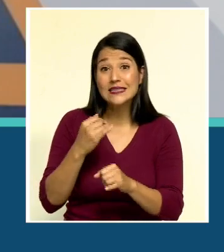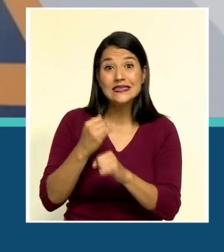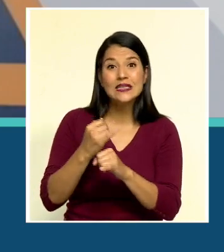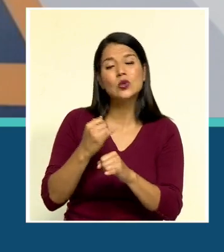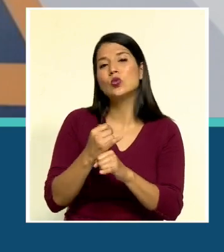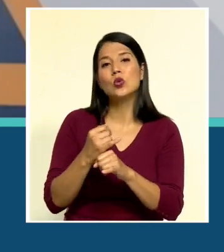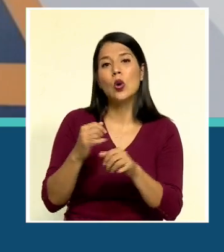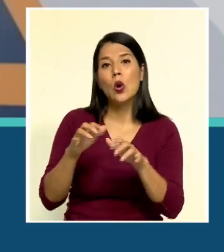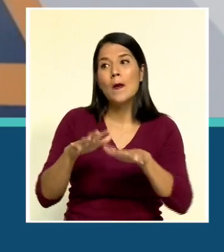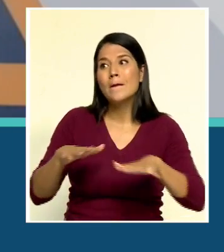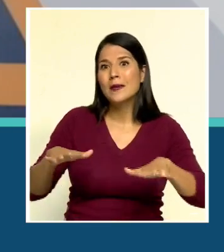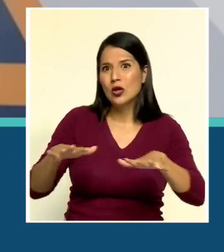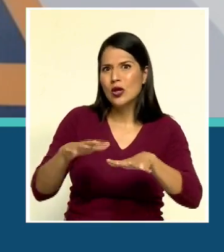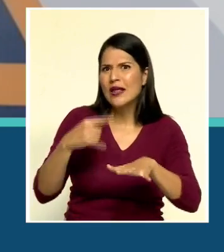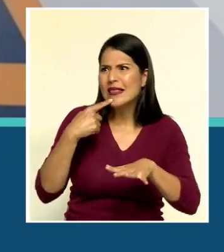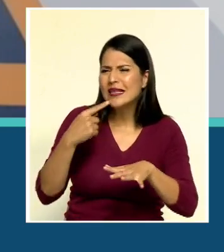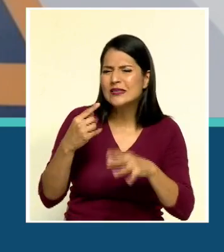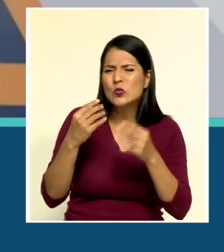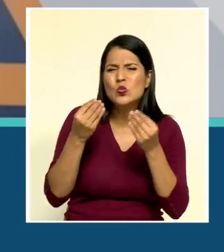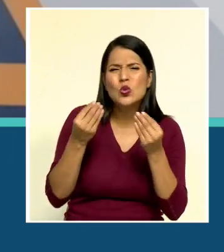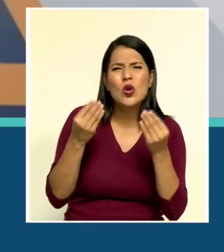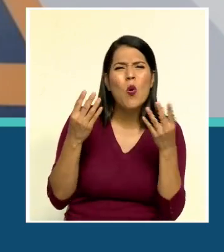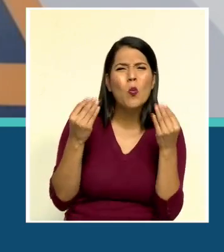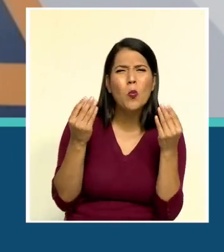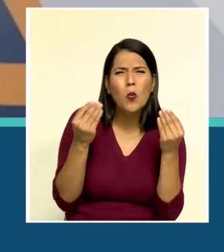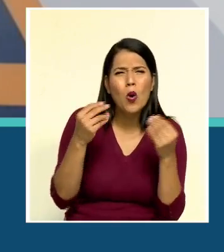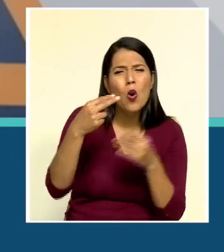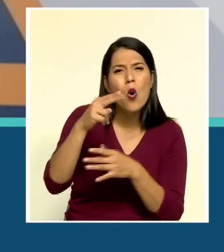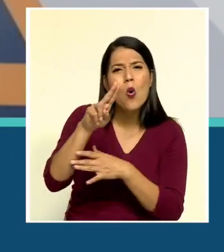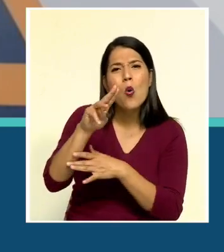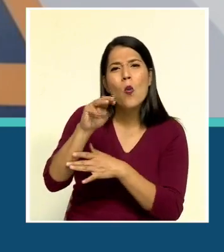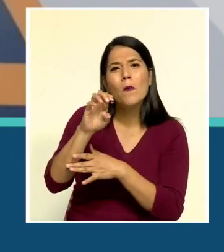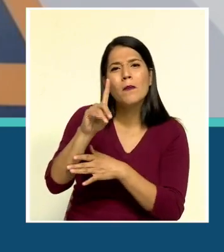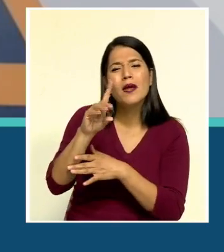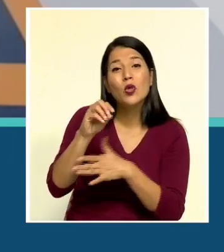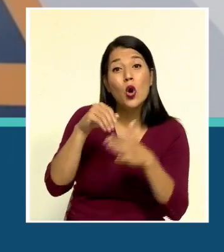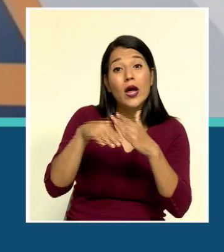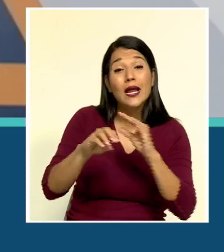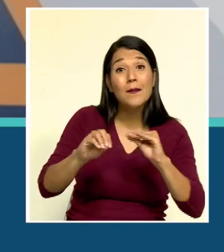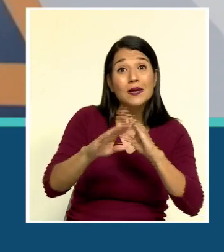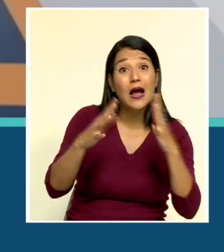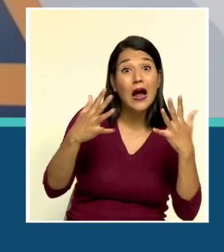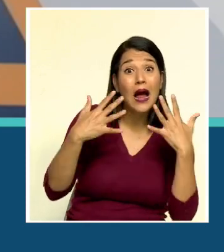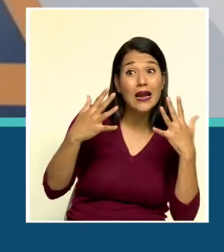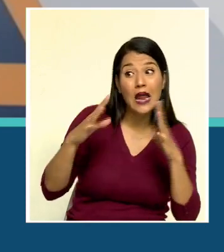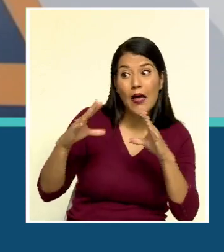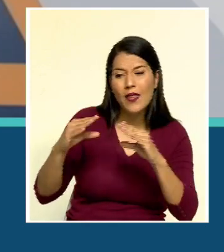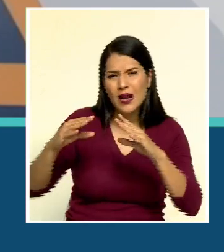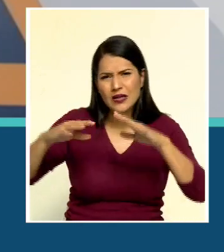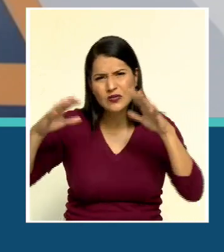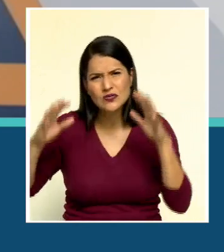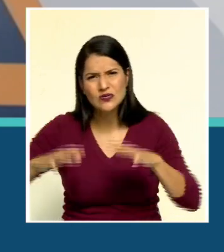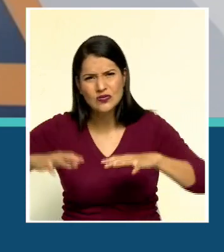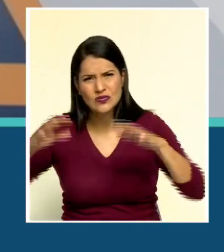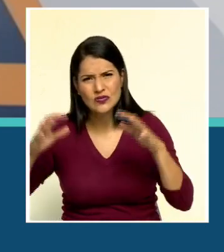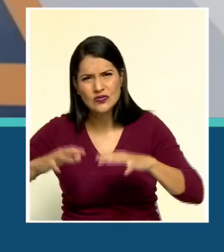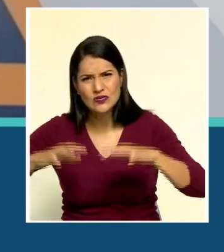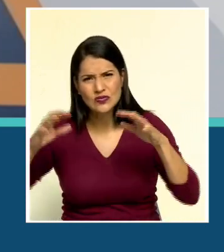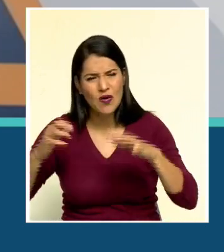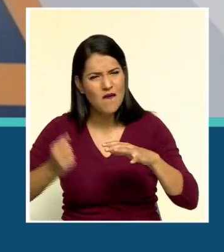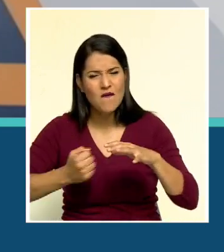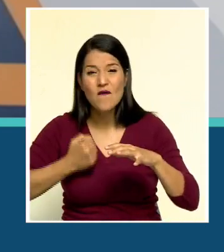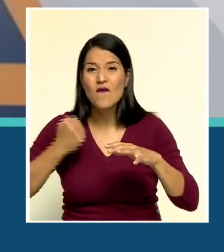húmedo. Las mañanas calurosas, en las tardes muy lluviosas, unas horas de lluvia pero muy